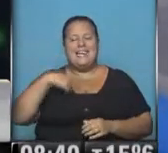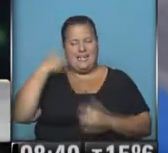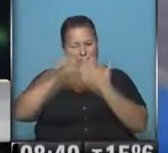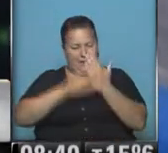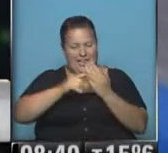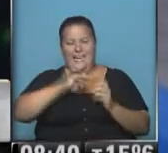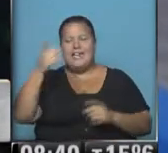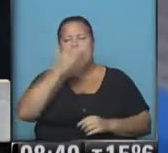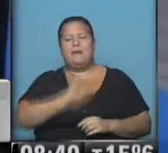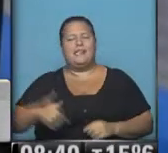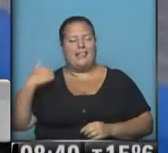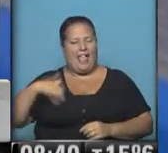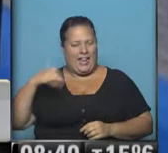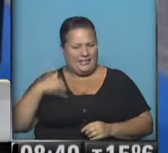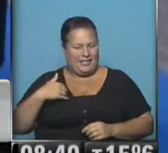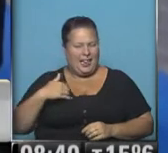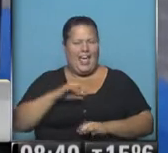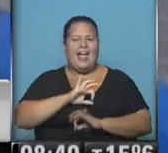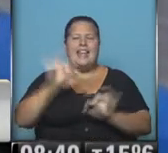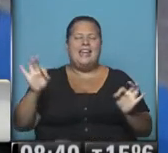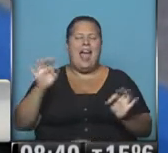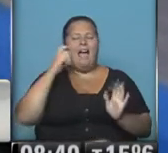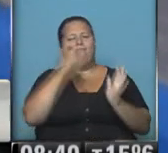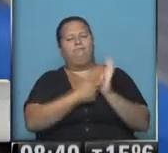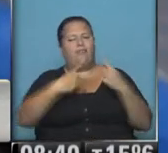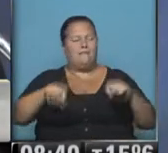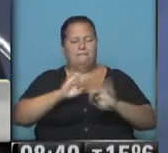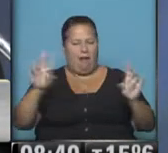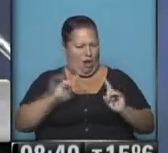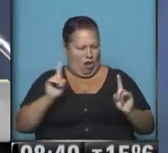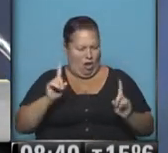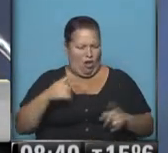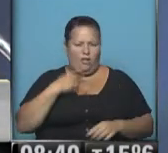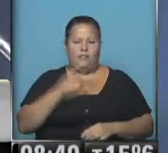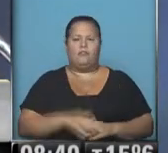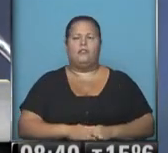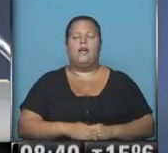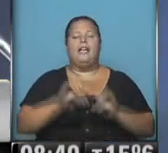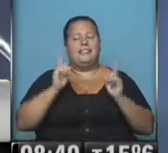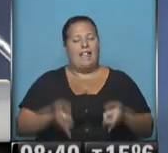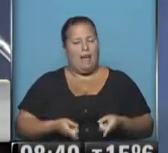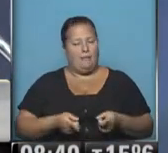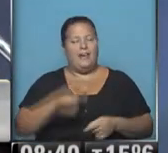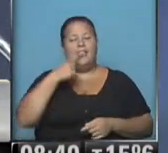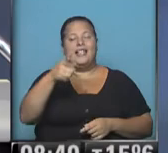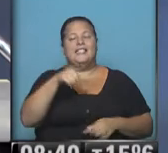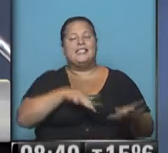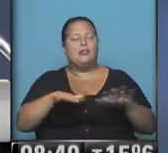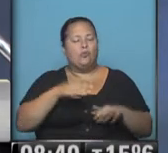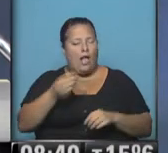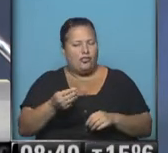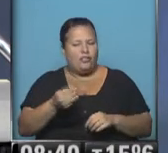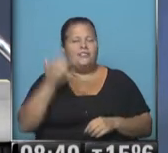ni la presidenta de la nación harán nada que no corresponda aseguró randazzo además dijo que su situación